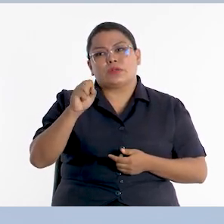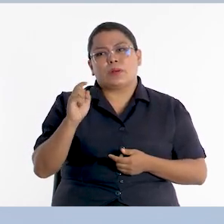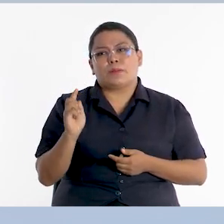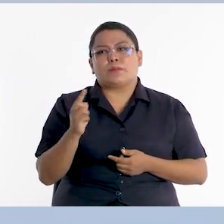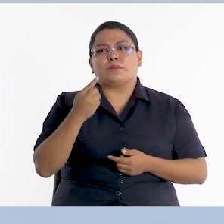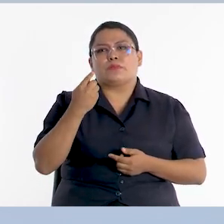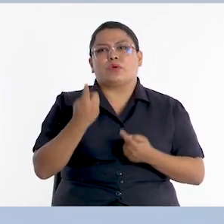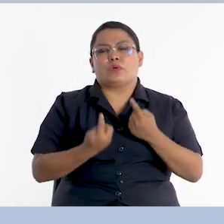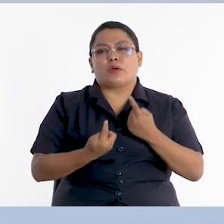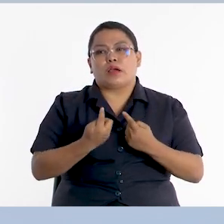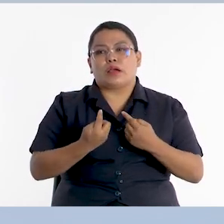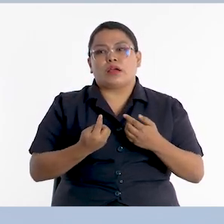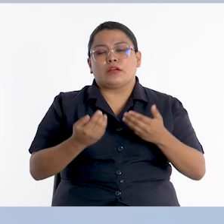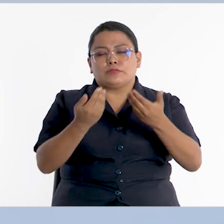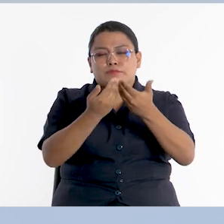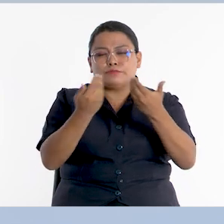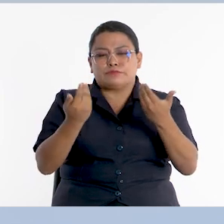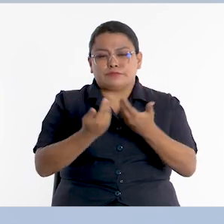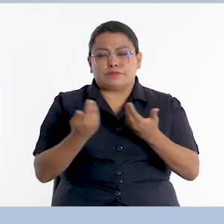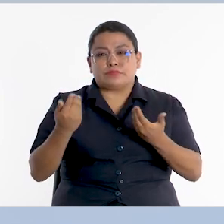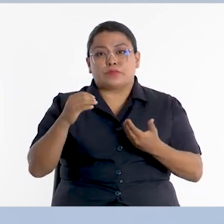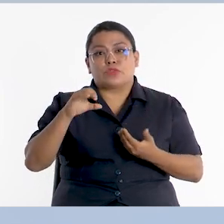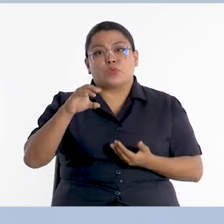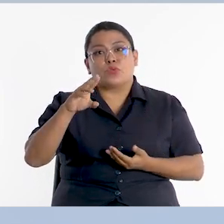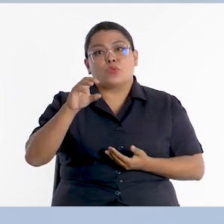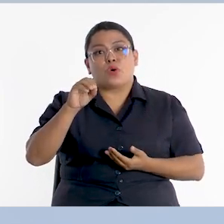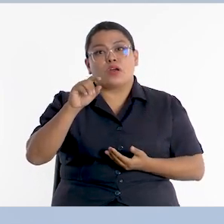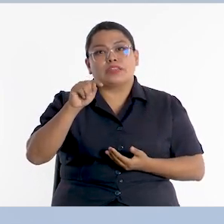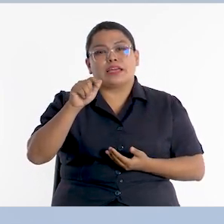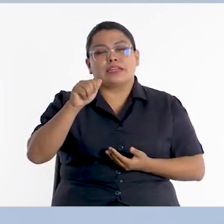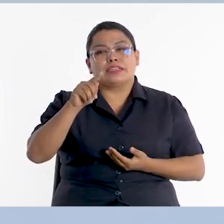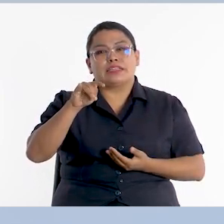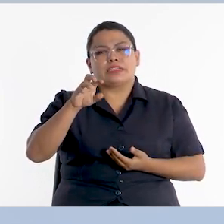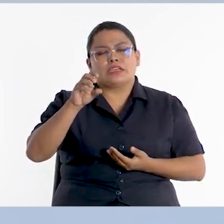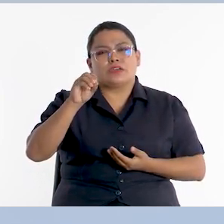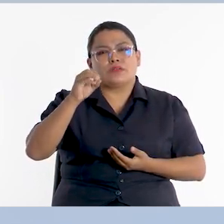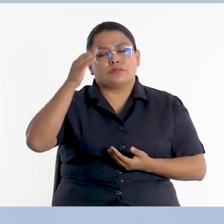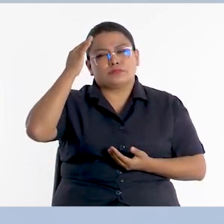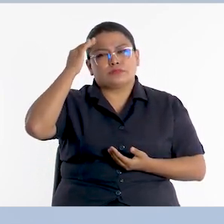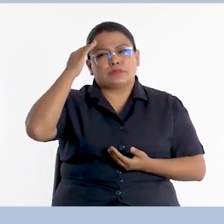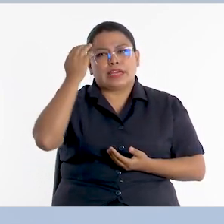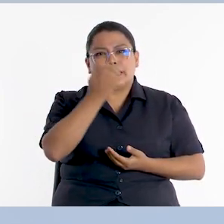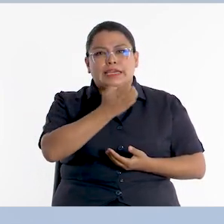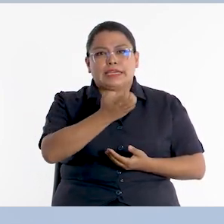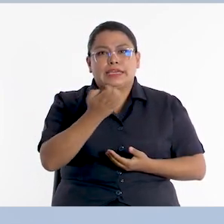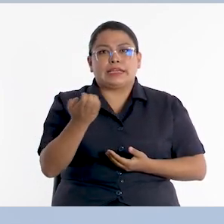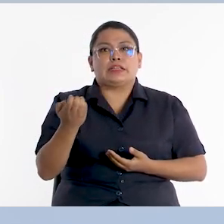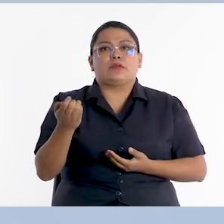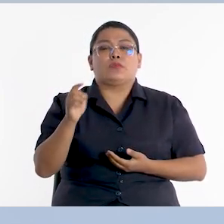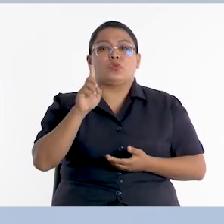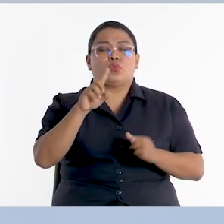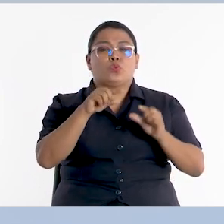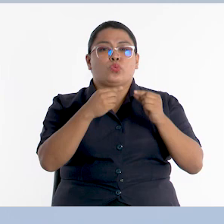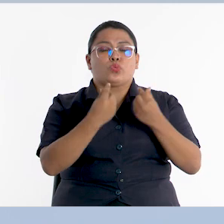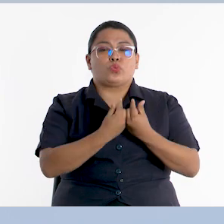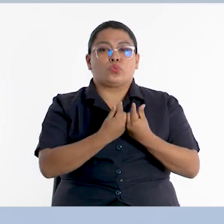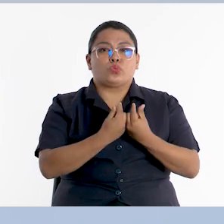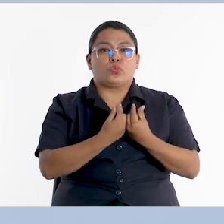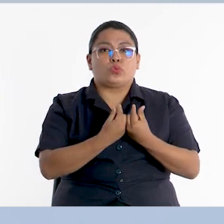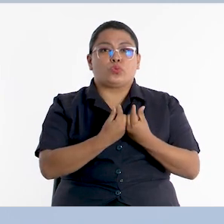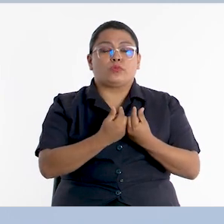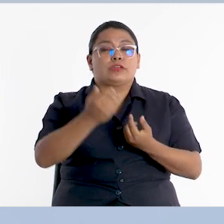El primero de ellos es el reparto cuotativo, en el cual se conocen la cantidad de elementos que conforma un